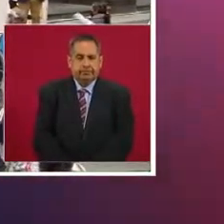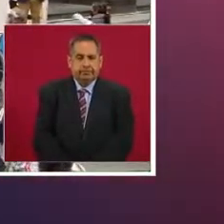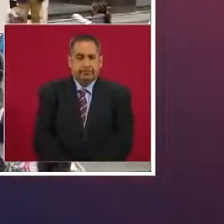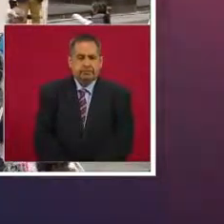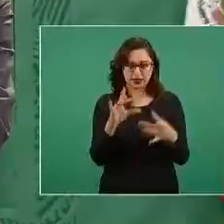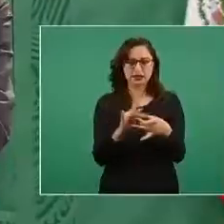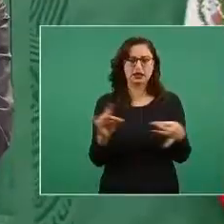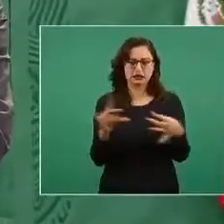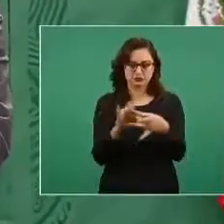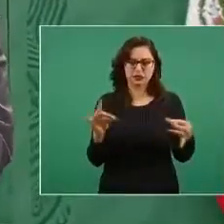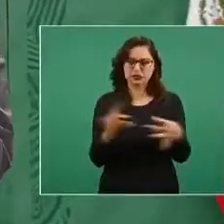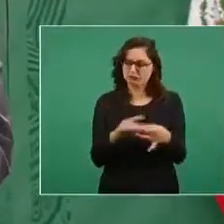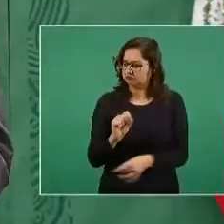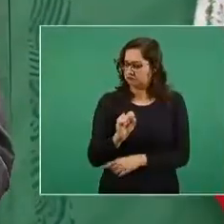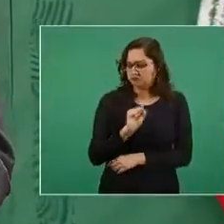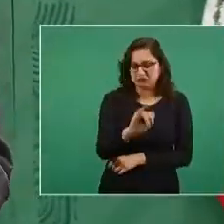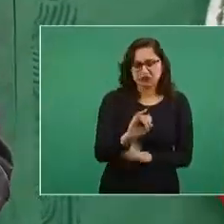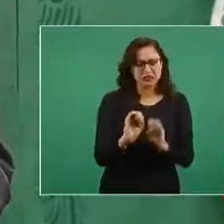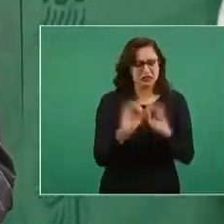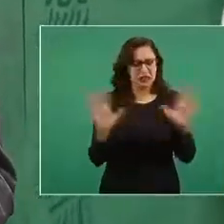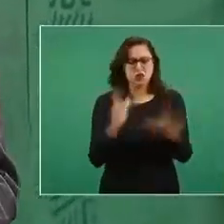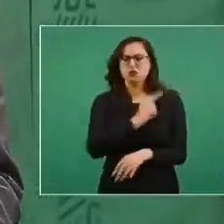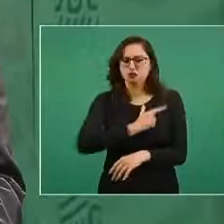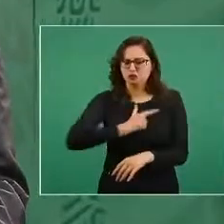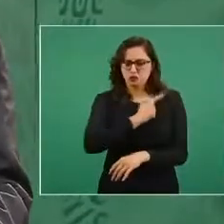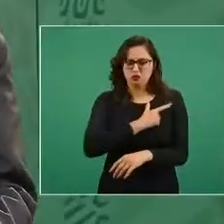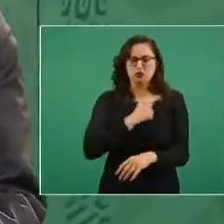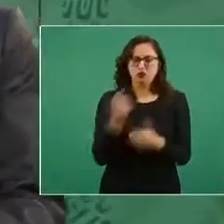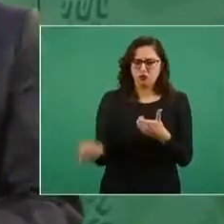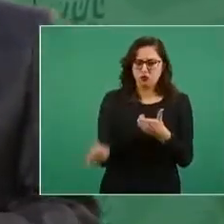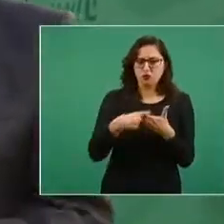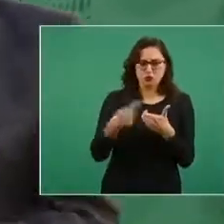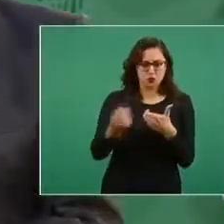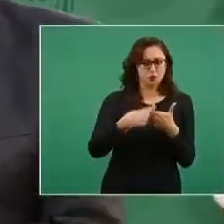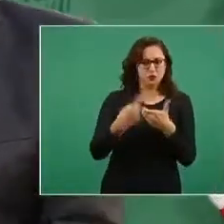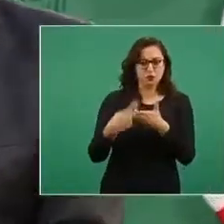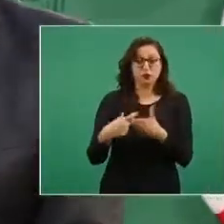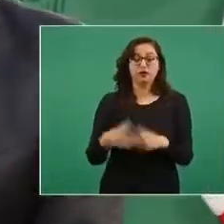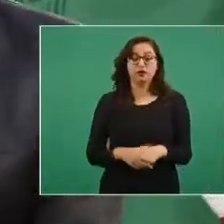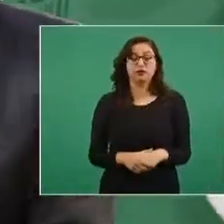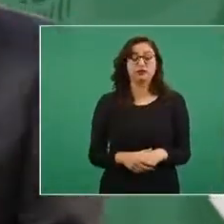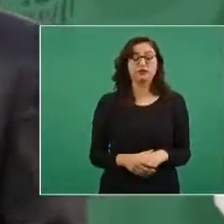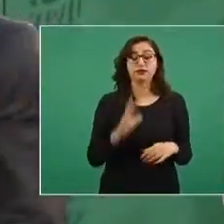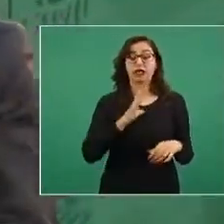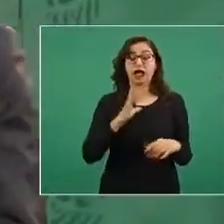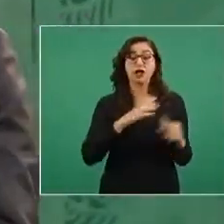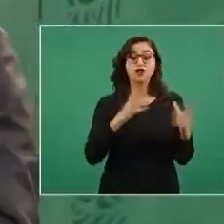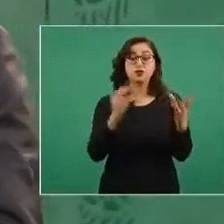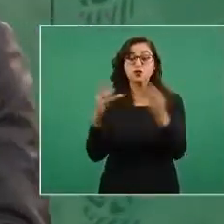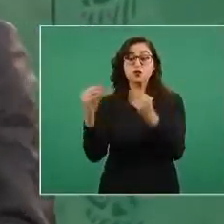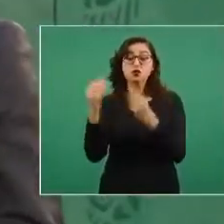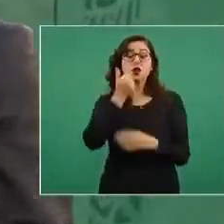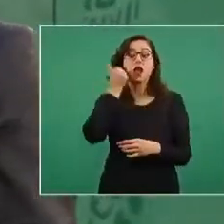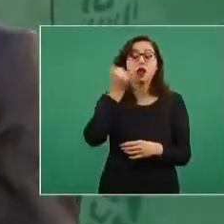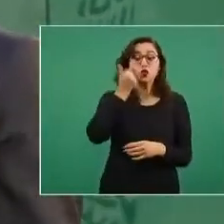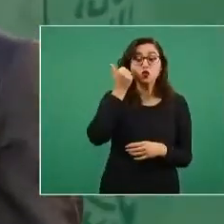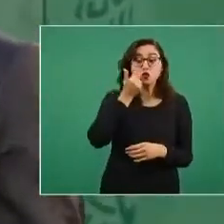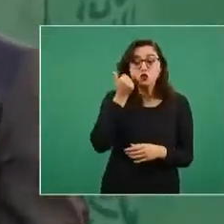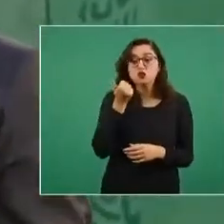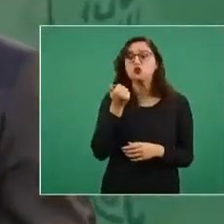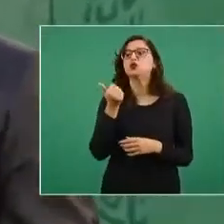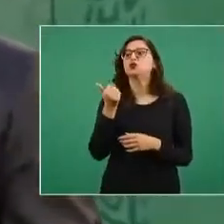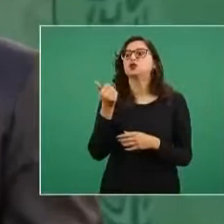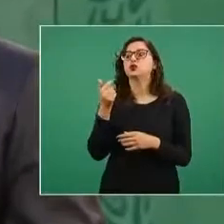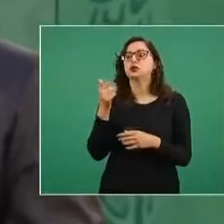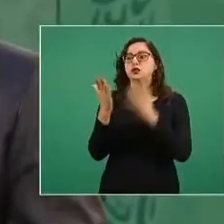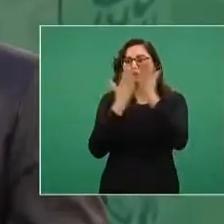Y por la mañana, la conferencia de medios que da el presidente de la República, se informó